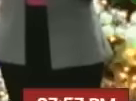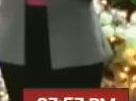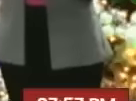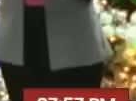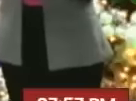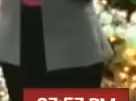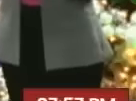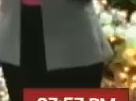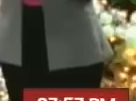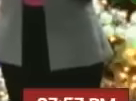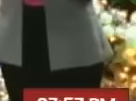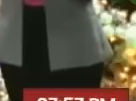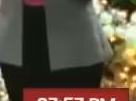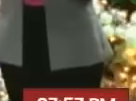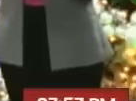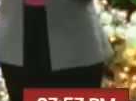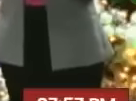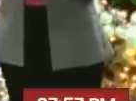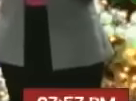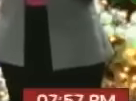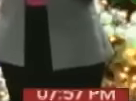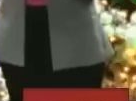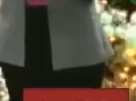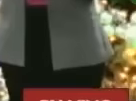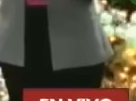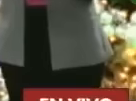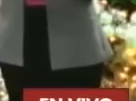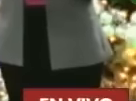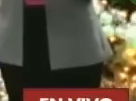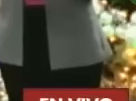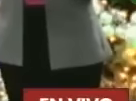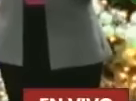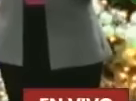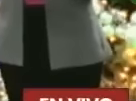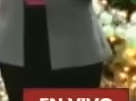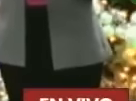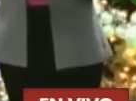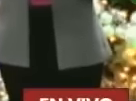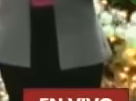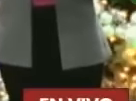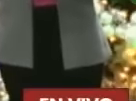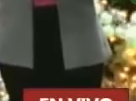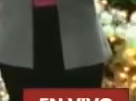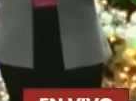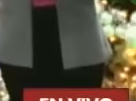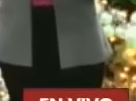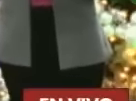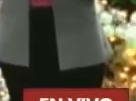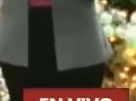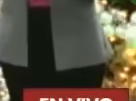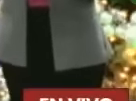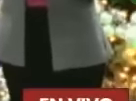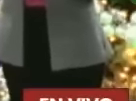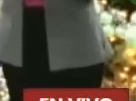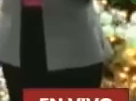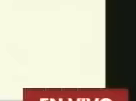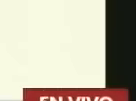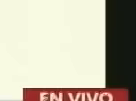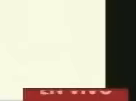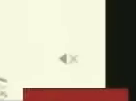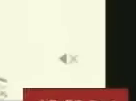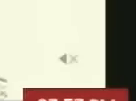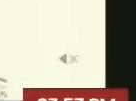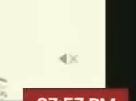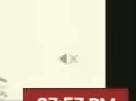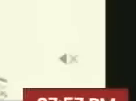con la noticia que también ha conmovido este domingo a la opinión pública, sobre todo en nuestro continente. Revisamos el economista.es. Las primeras privatizaciones